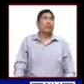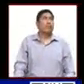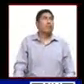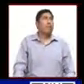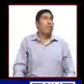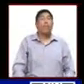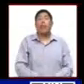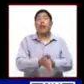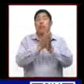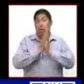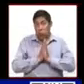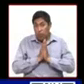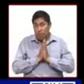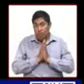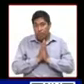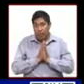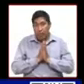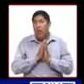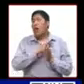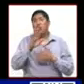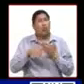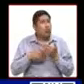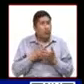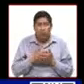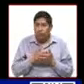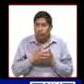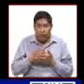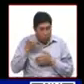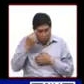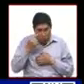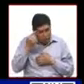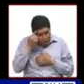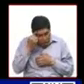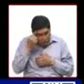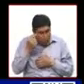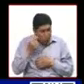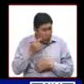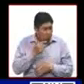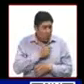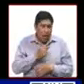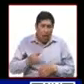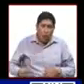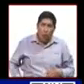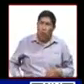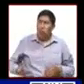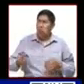Quisiéramos pedir a las autoridades gubernamentales apoyo, ¿no?, en el tema